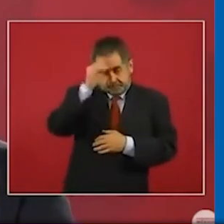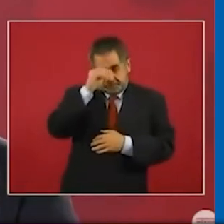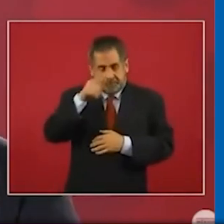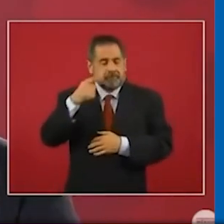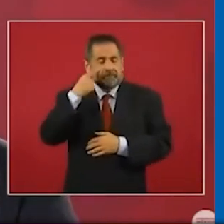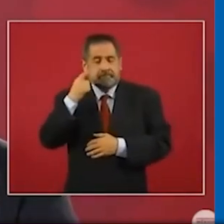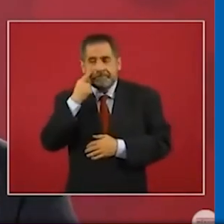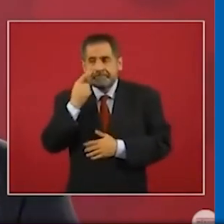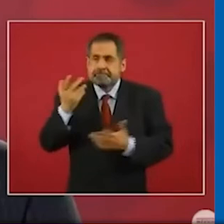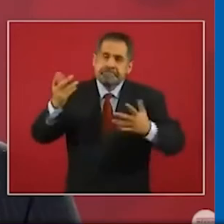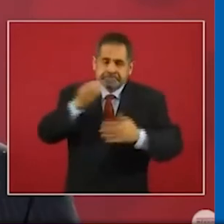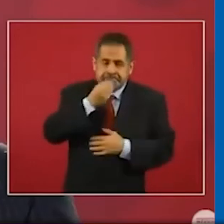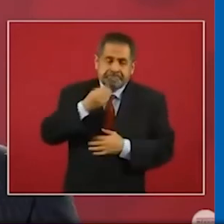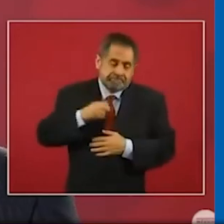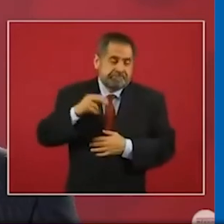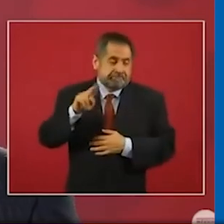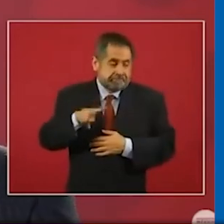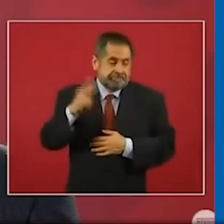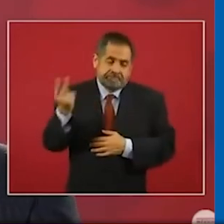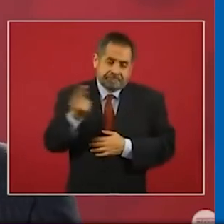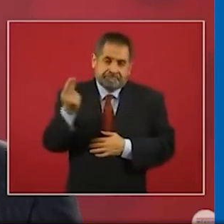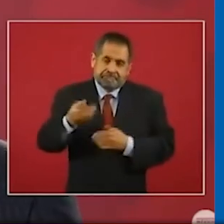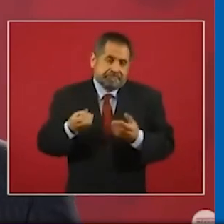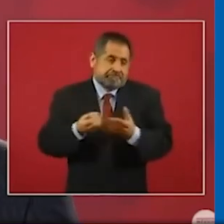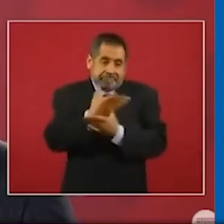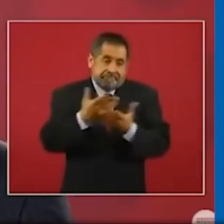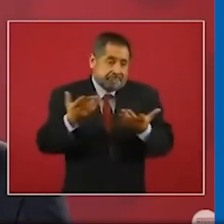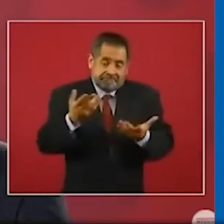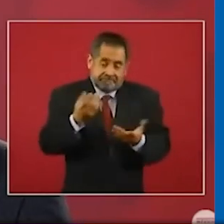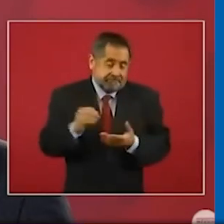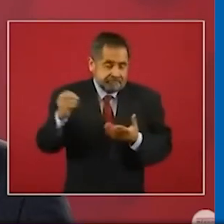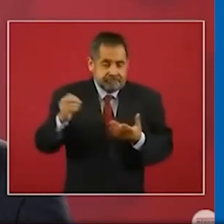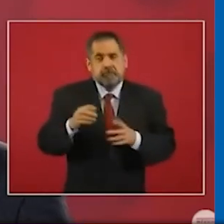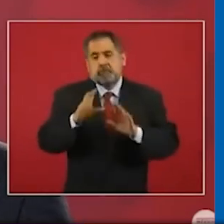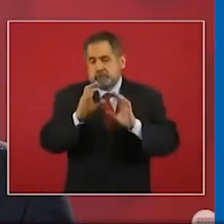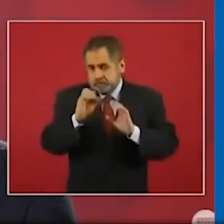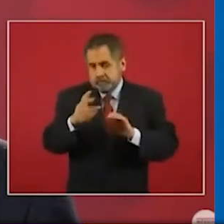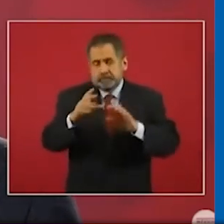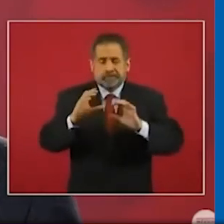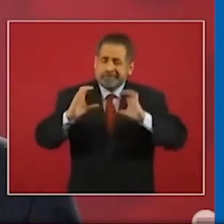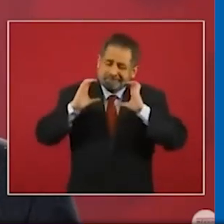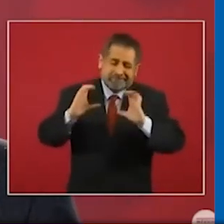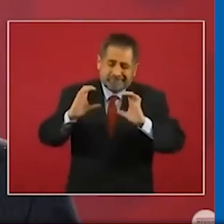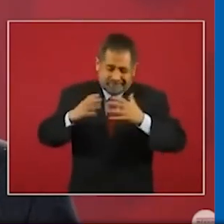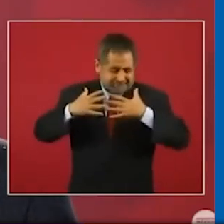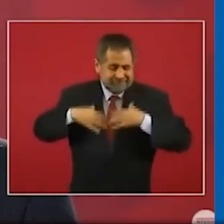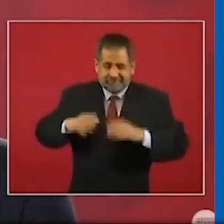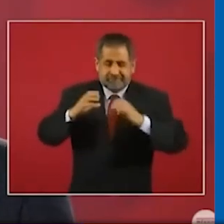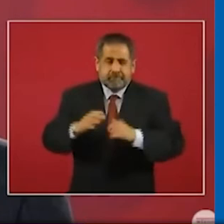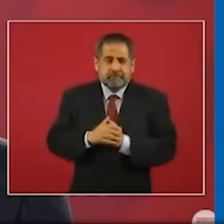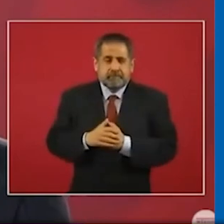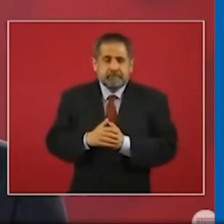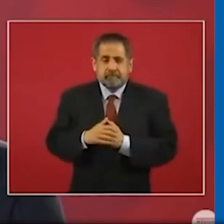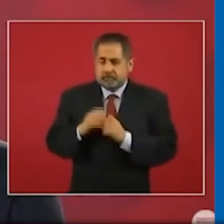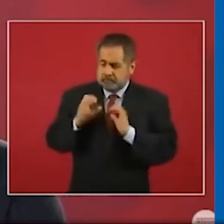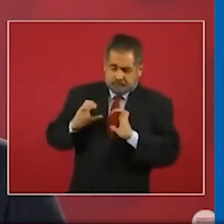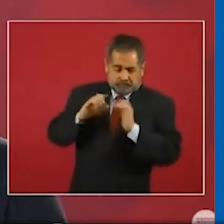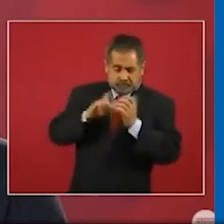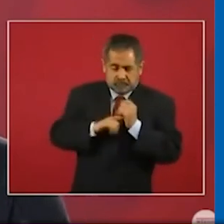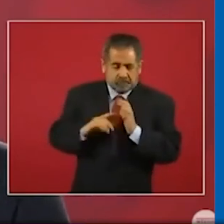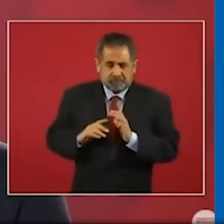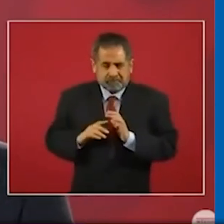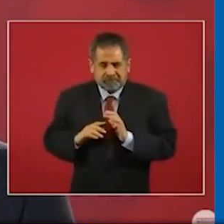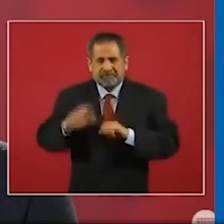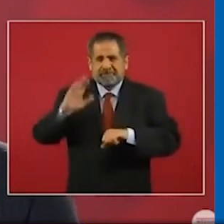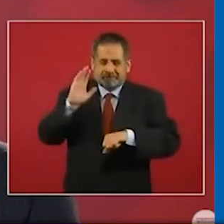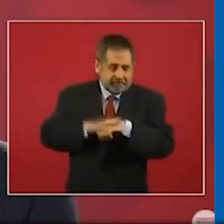indispensable salir, hay que hacerlo con el máximo cuidado posible. Pero no basta pensar que se hizo con cuidado. Hay que